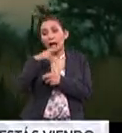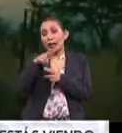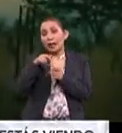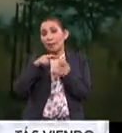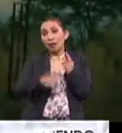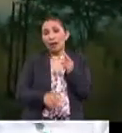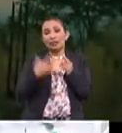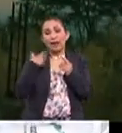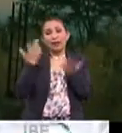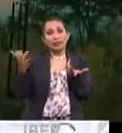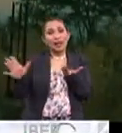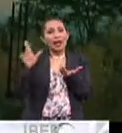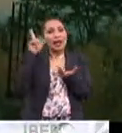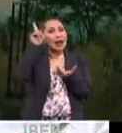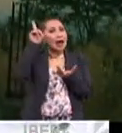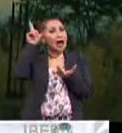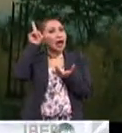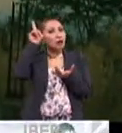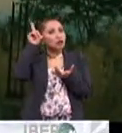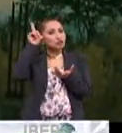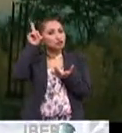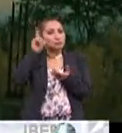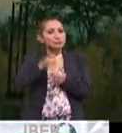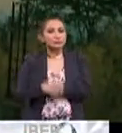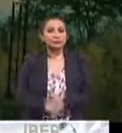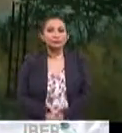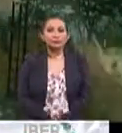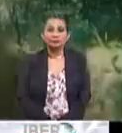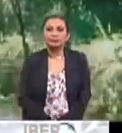República Popular Democrática de Laos.